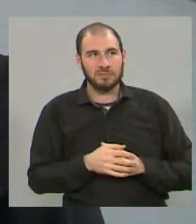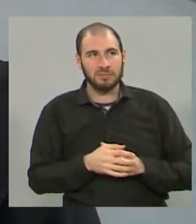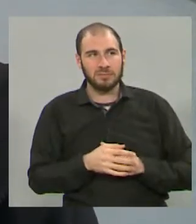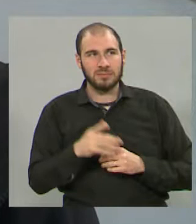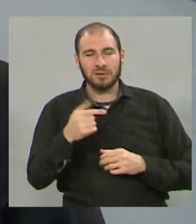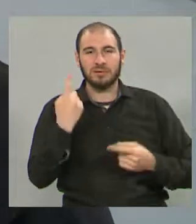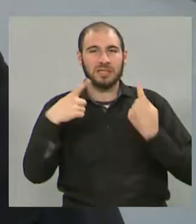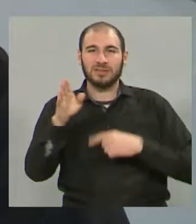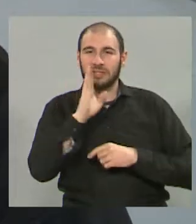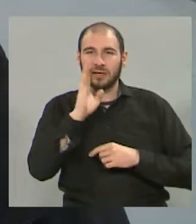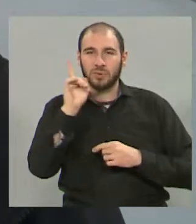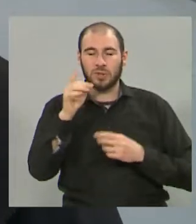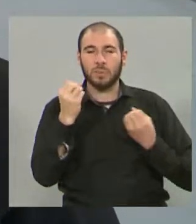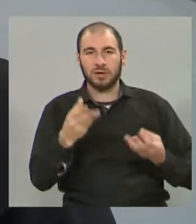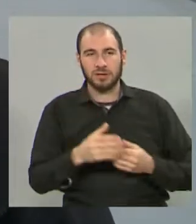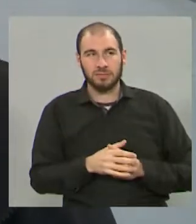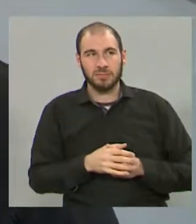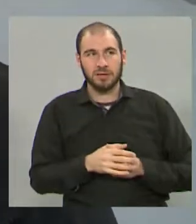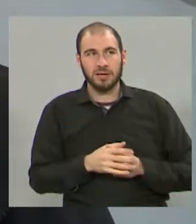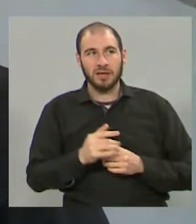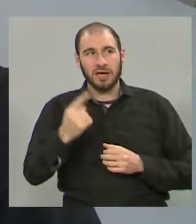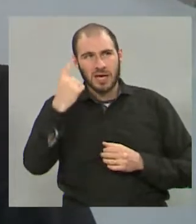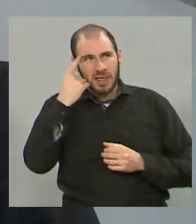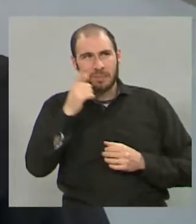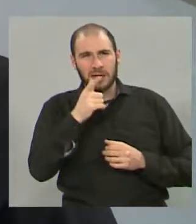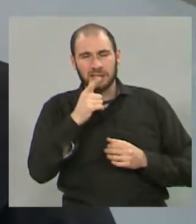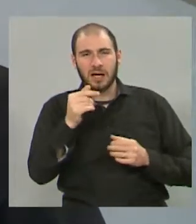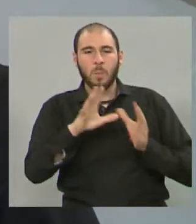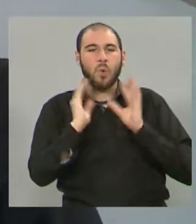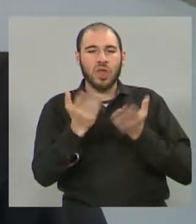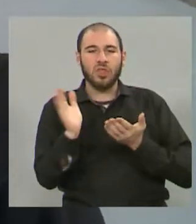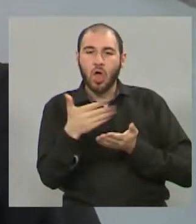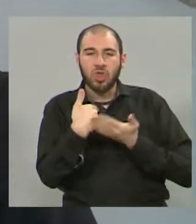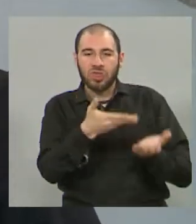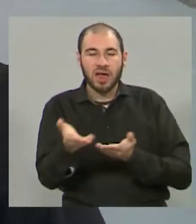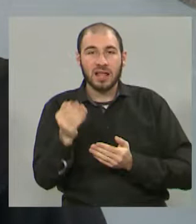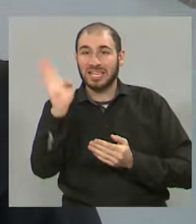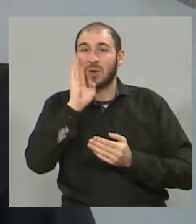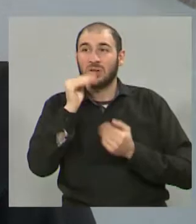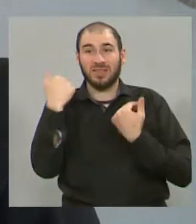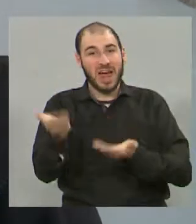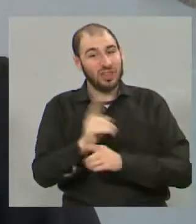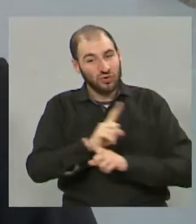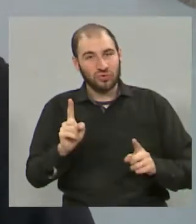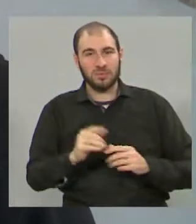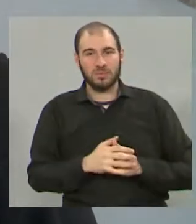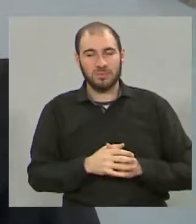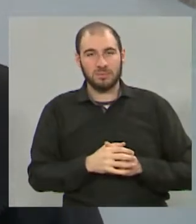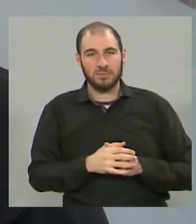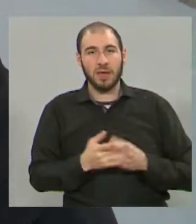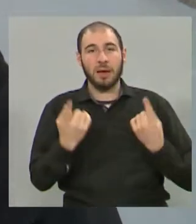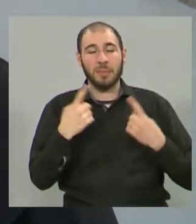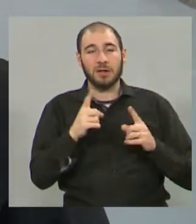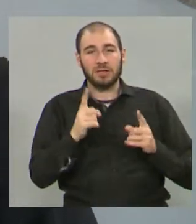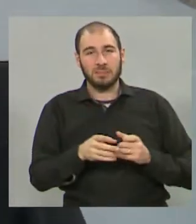los de sus audios porque idealmente hay cobertura universal lo que no existe en los eeuu pero